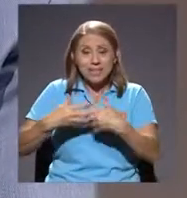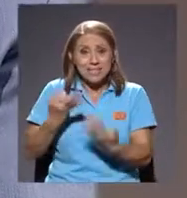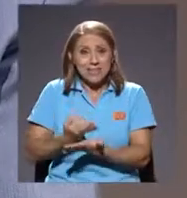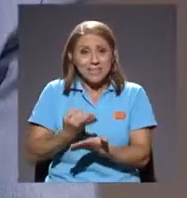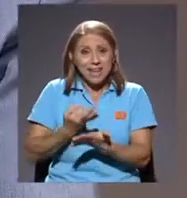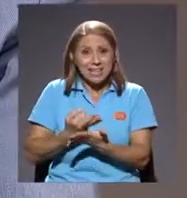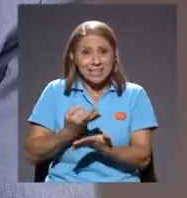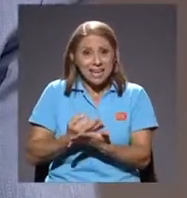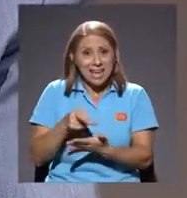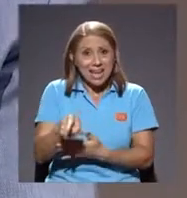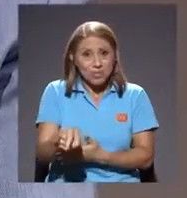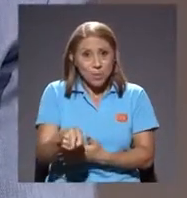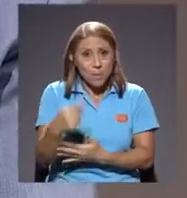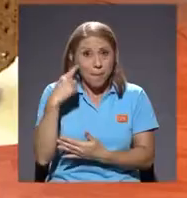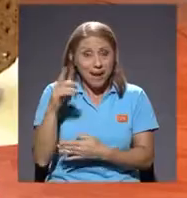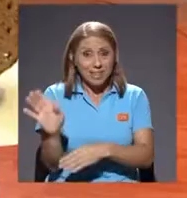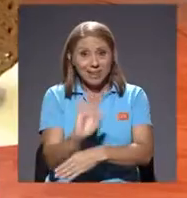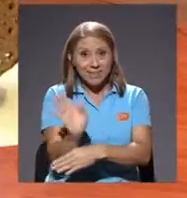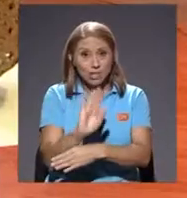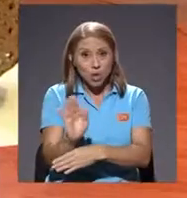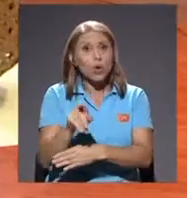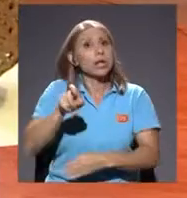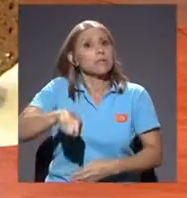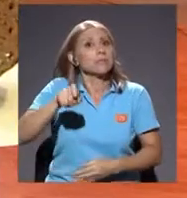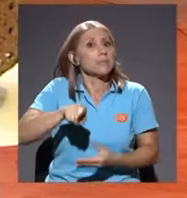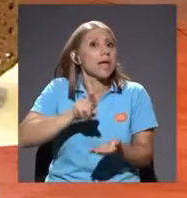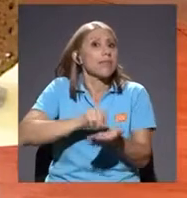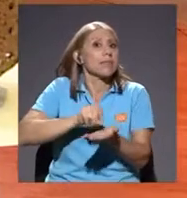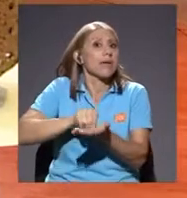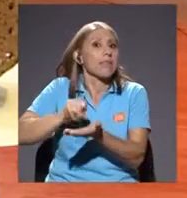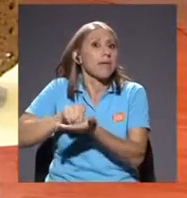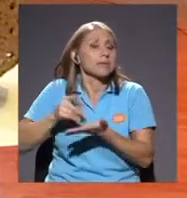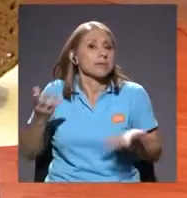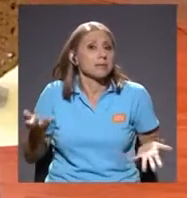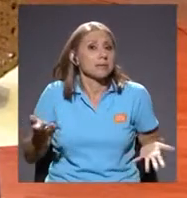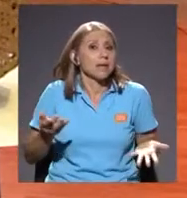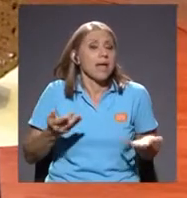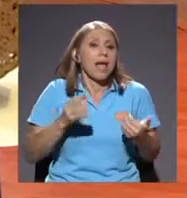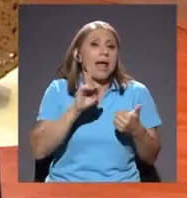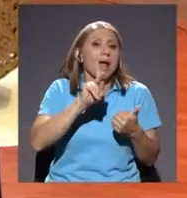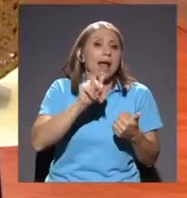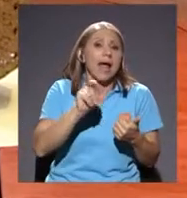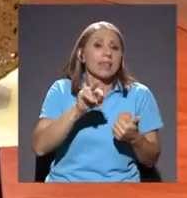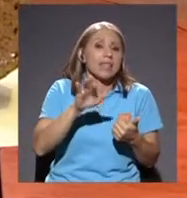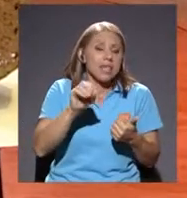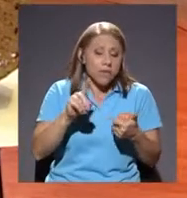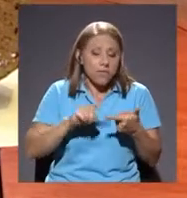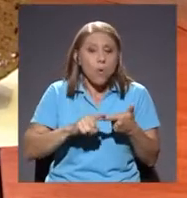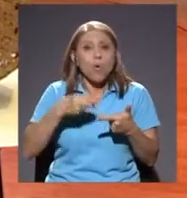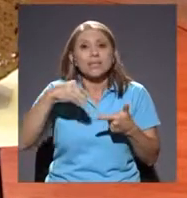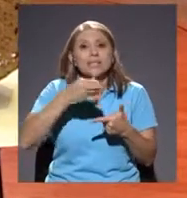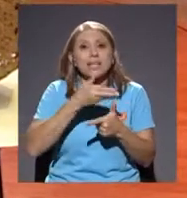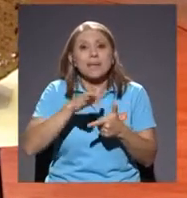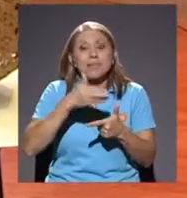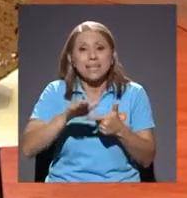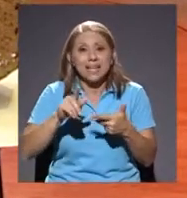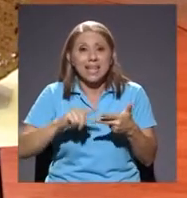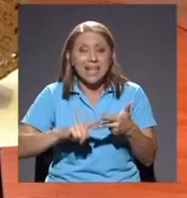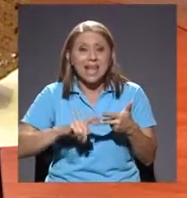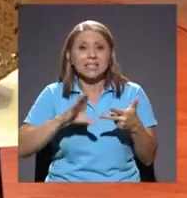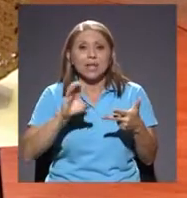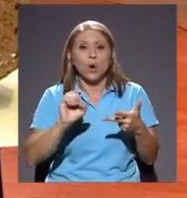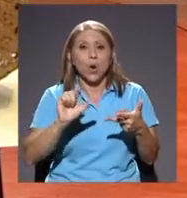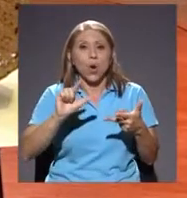ocupaban etiquetas que era castigo que nada cervecerías que era colgate palmolive con todas sus